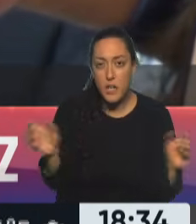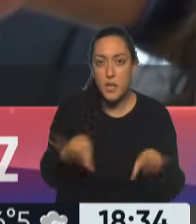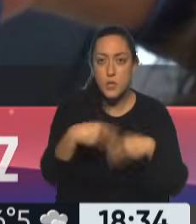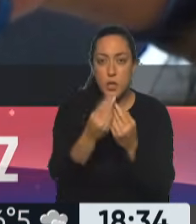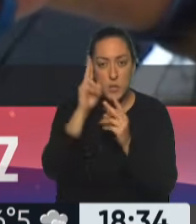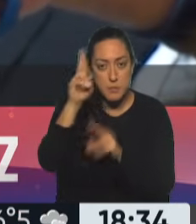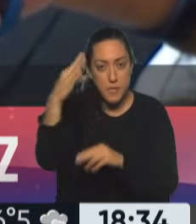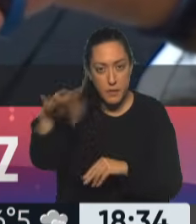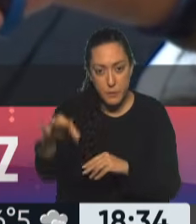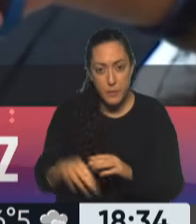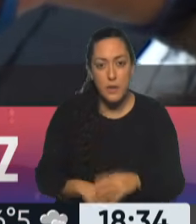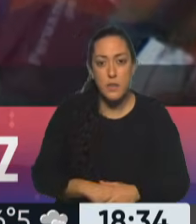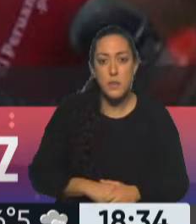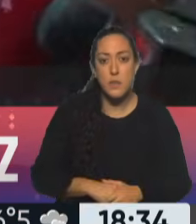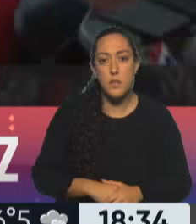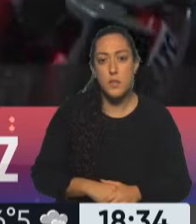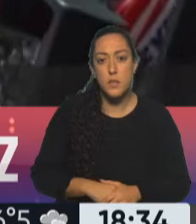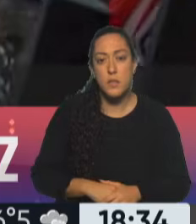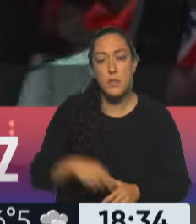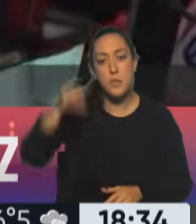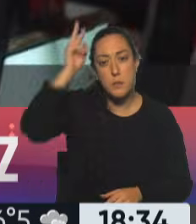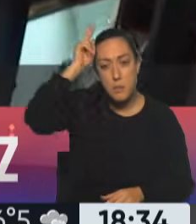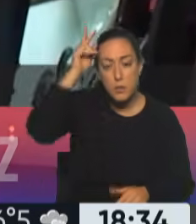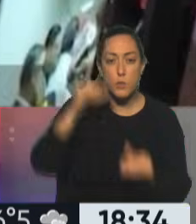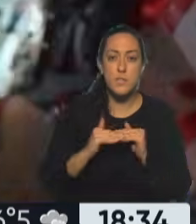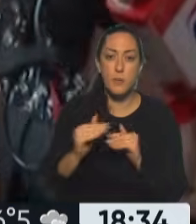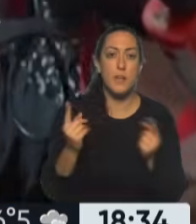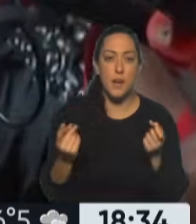resultado, fuere cual fuere. El Perú necesita estabilidad.